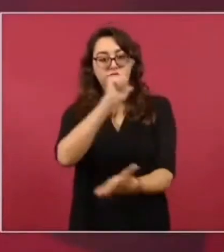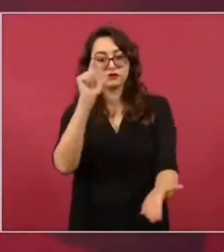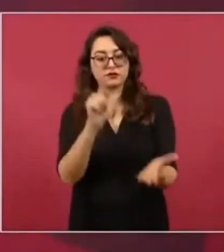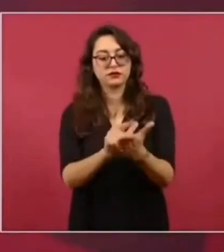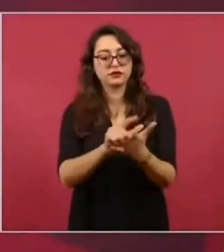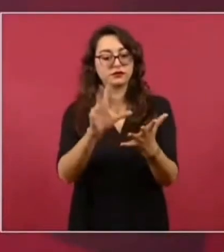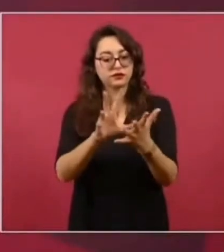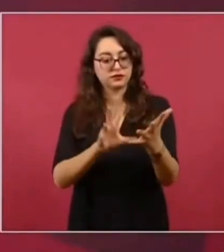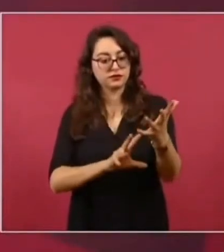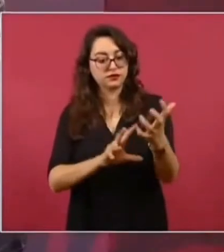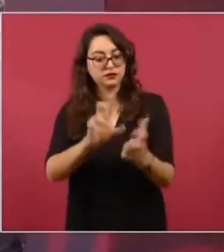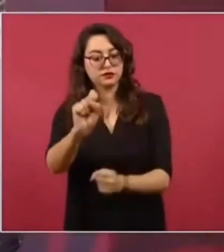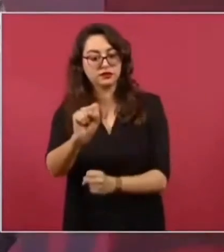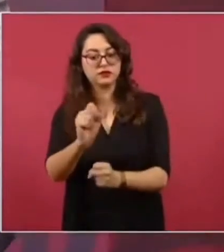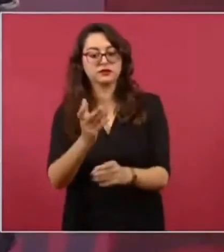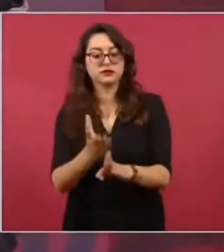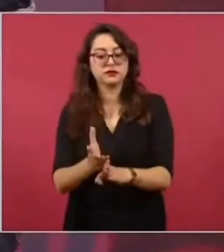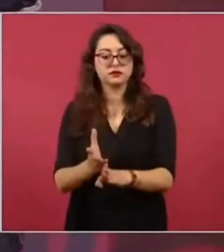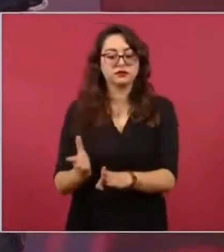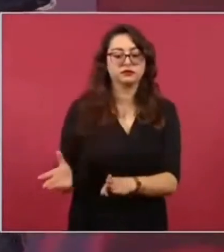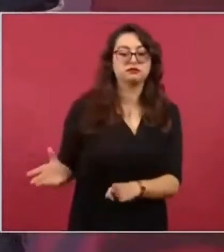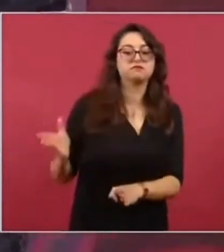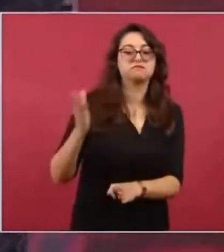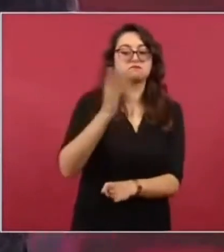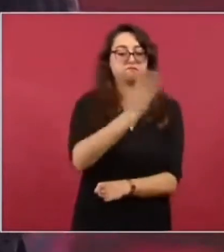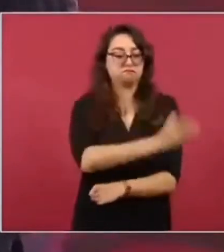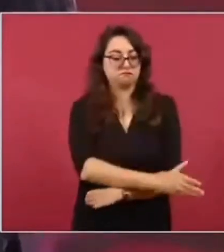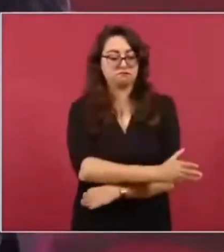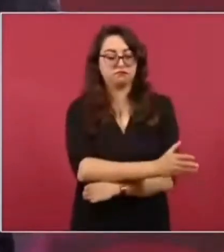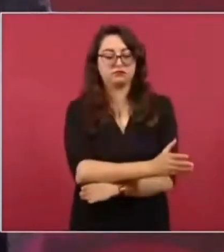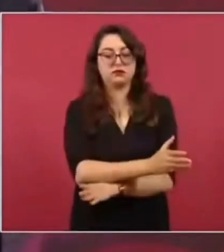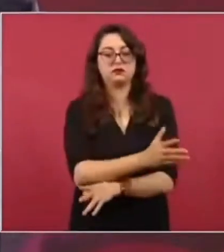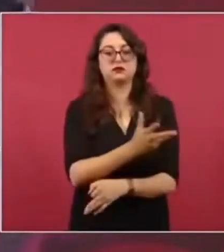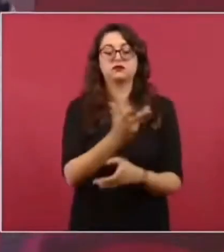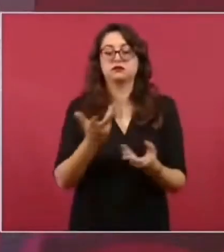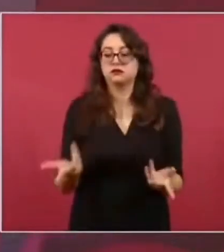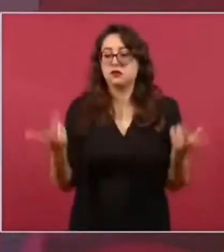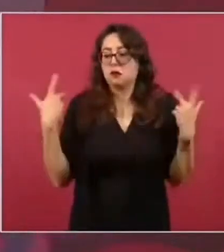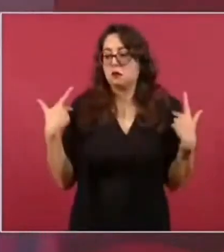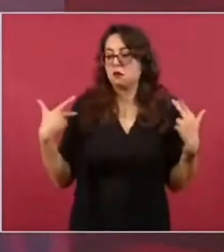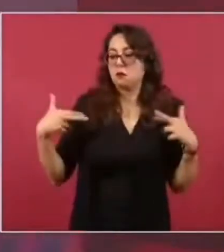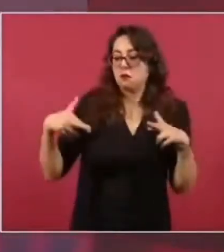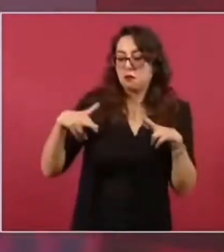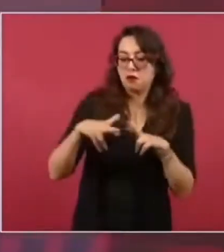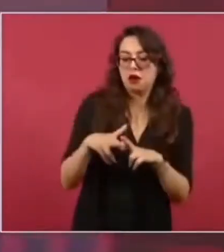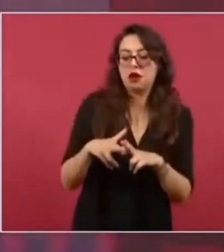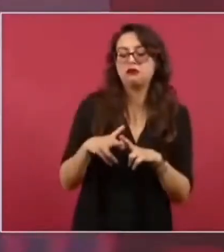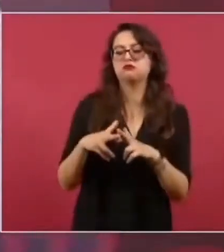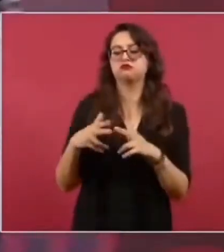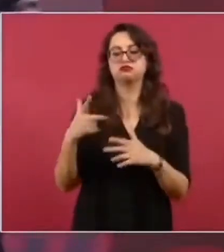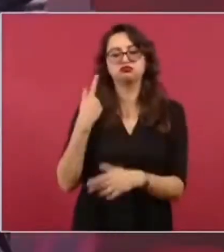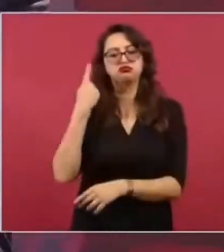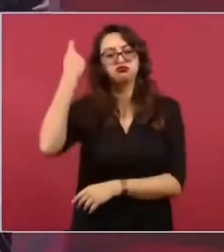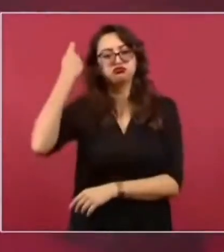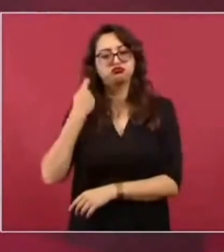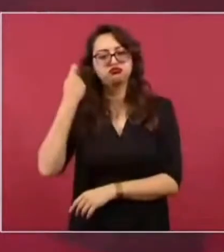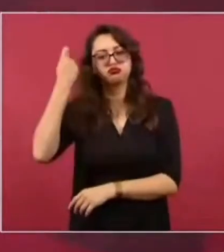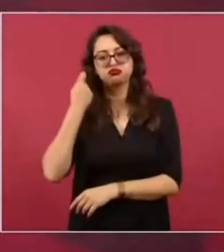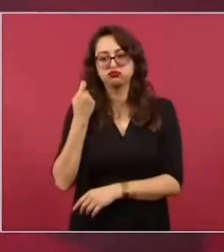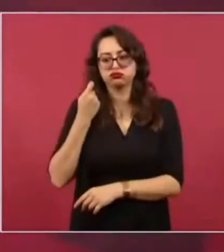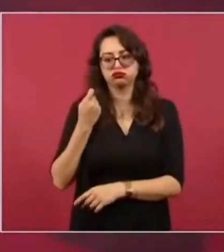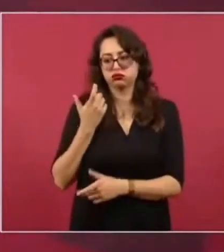el periodo neoliberal, el maestro se jubilaba y recibía su sueldo